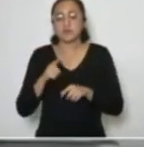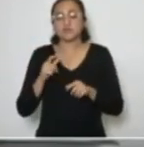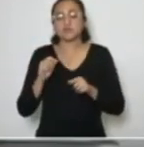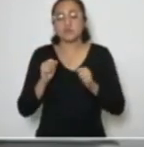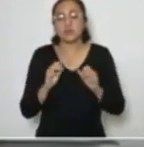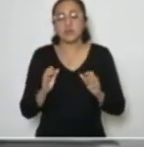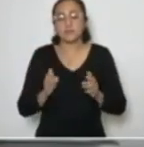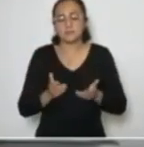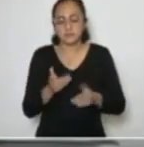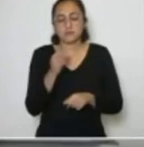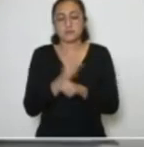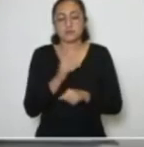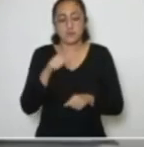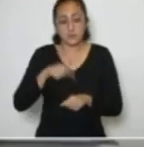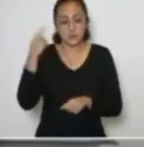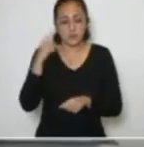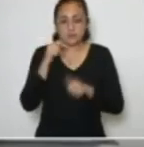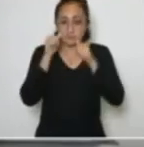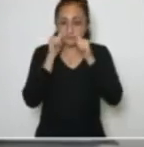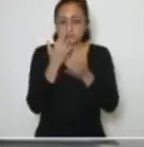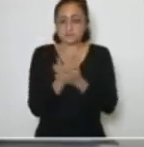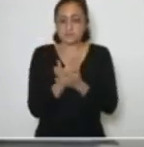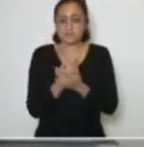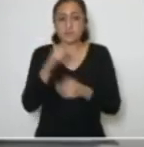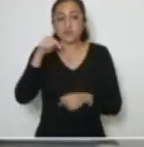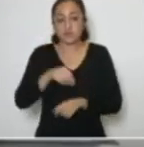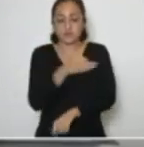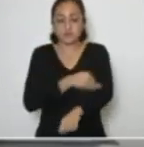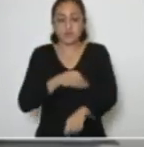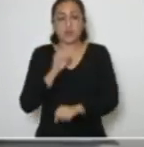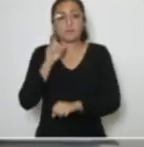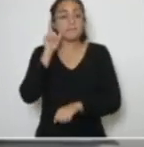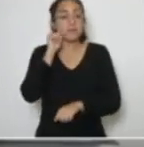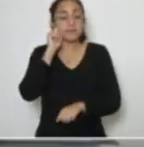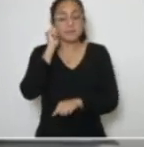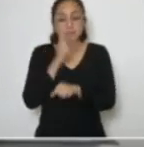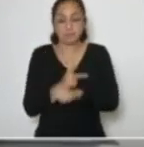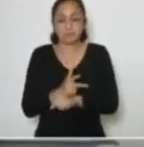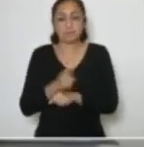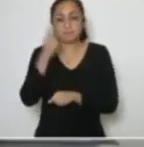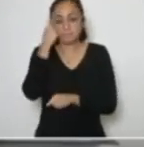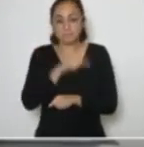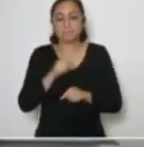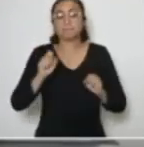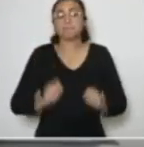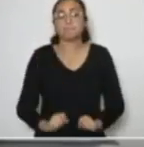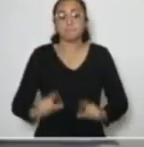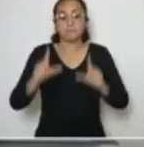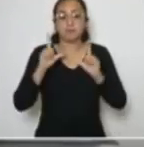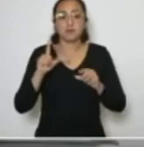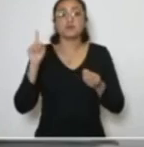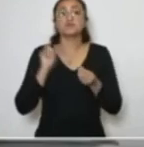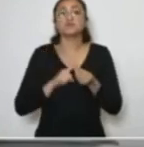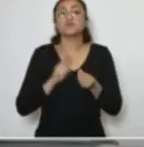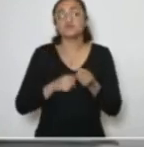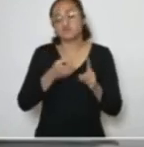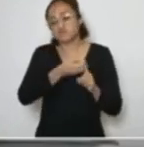Puebla, por lo que hay que estar pendientes hoy en la tarde o mañana temprano, porque daremos a conocer ya la